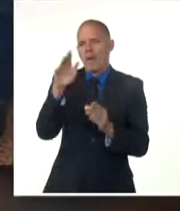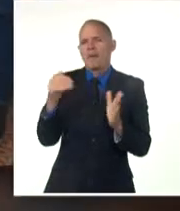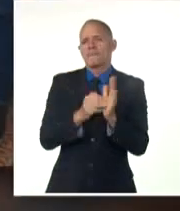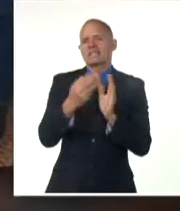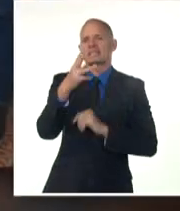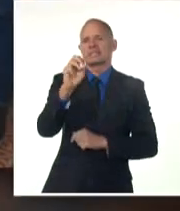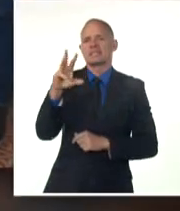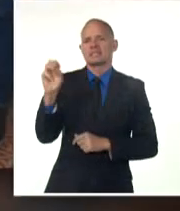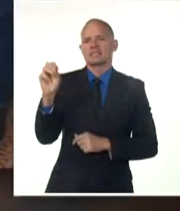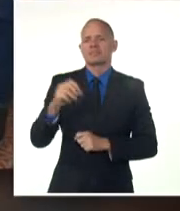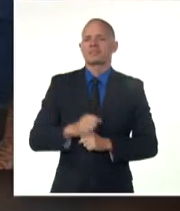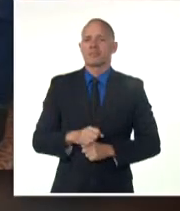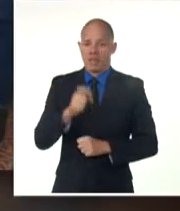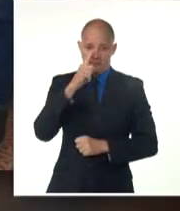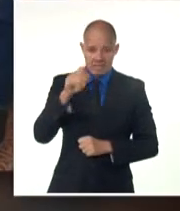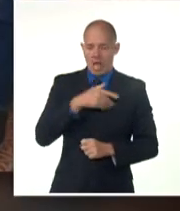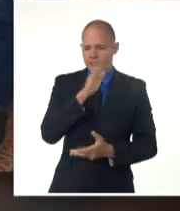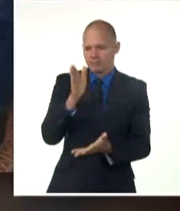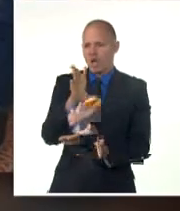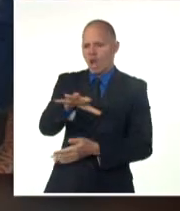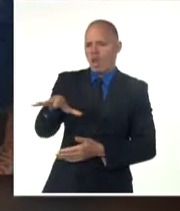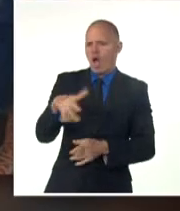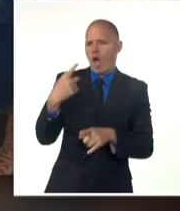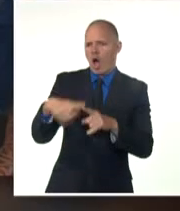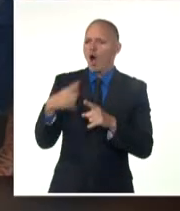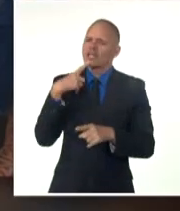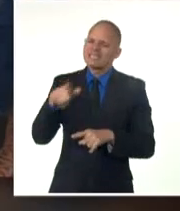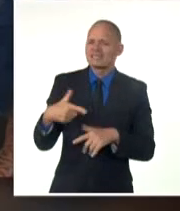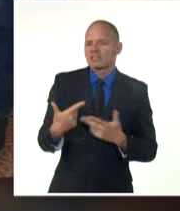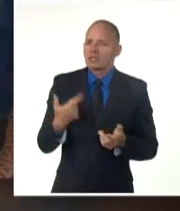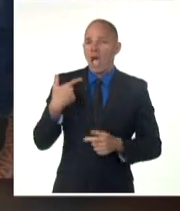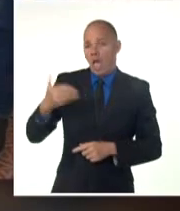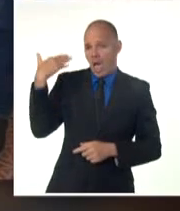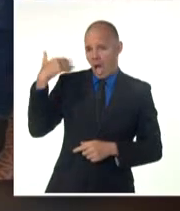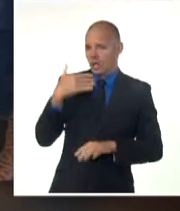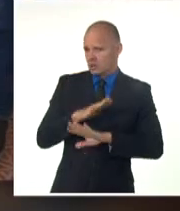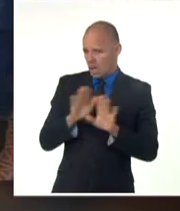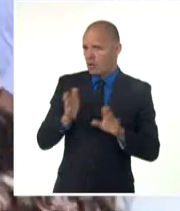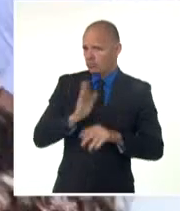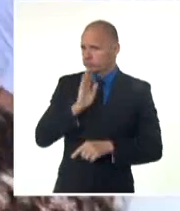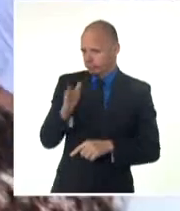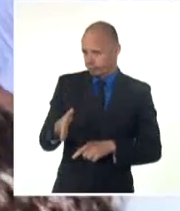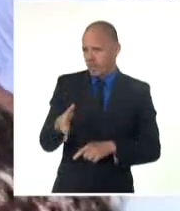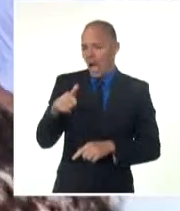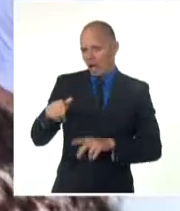Manajanabo también llegó el mandatario, sitio que había sido visitado por él en aras de ser